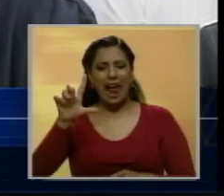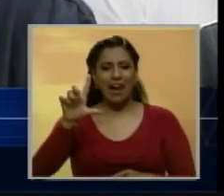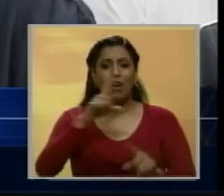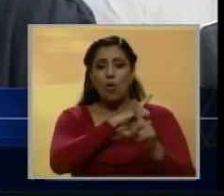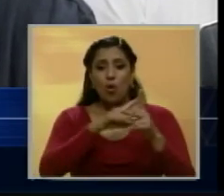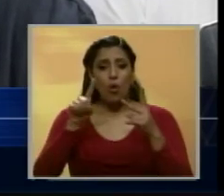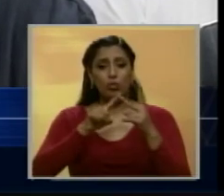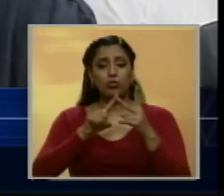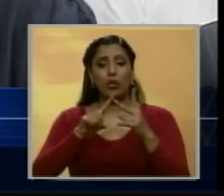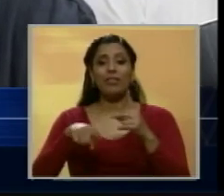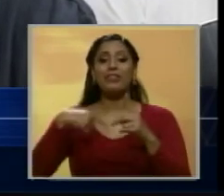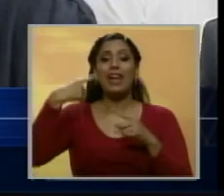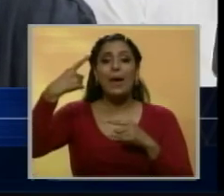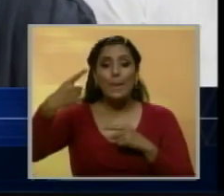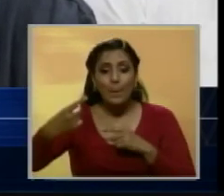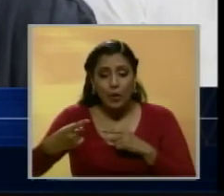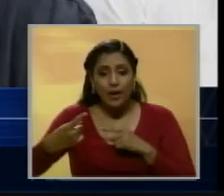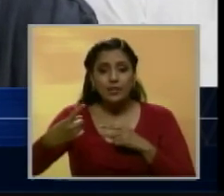conforme con eso,